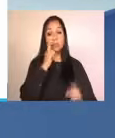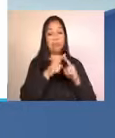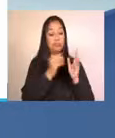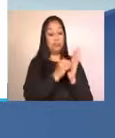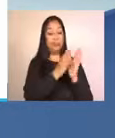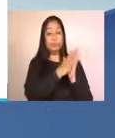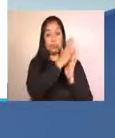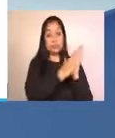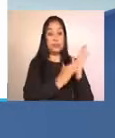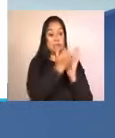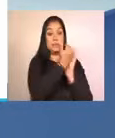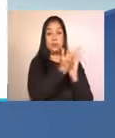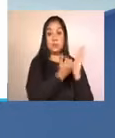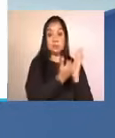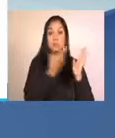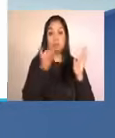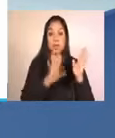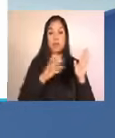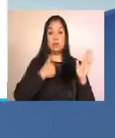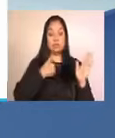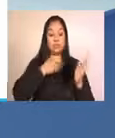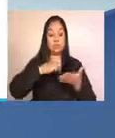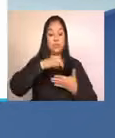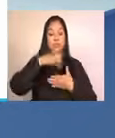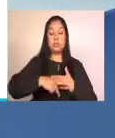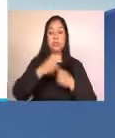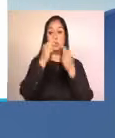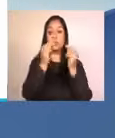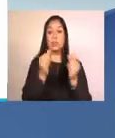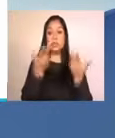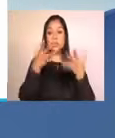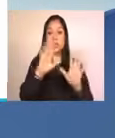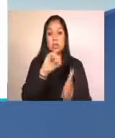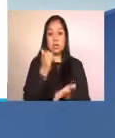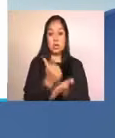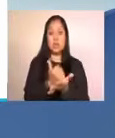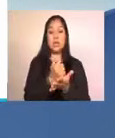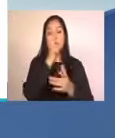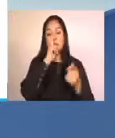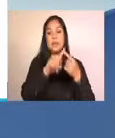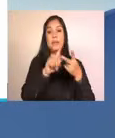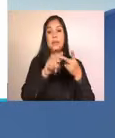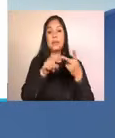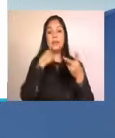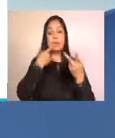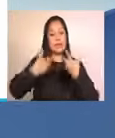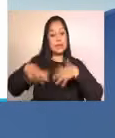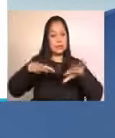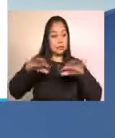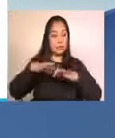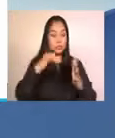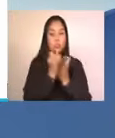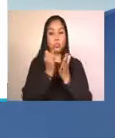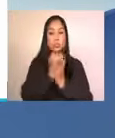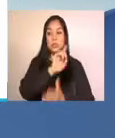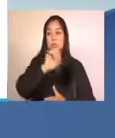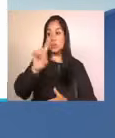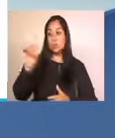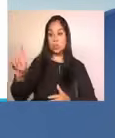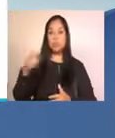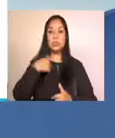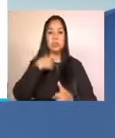establecido tanto dentro del proyecto de presupuesto que fue aprobado como dentro de las acciones institucionales que se están tomando al